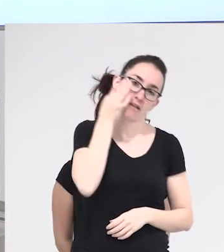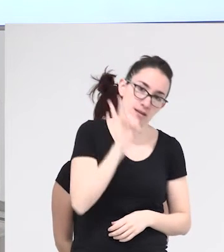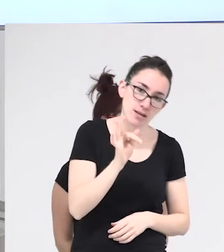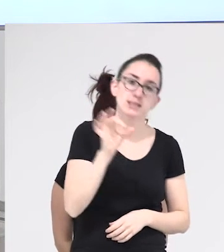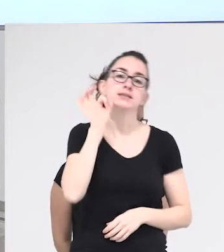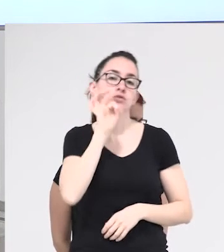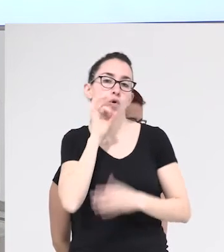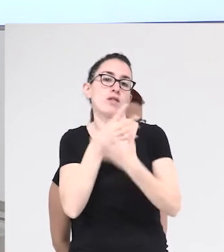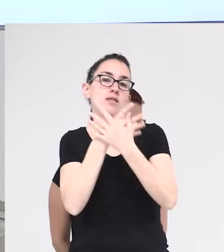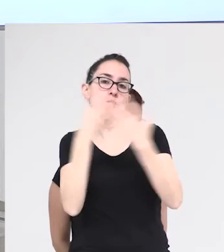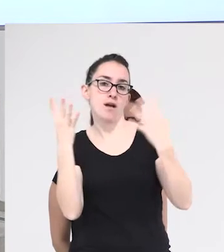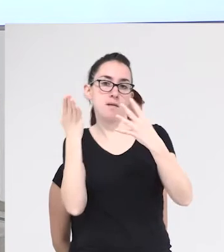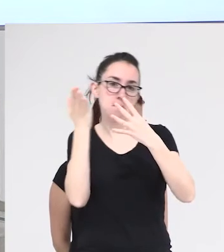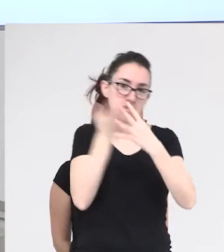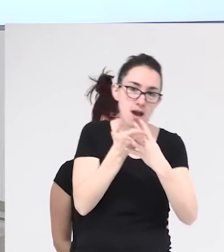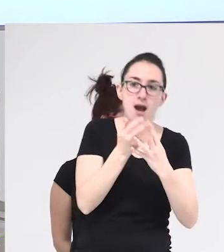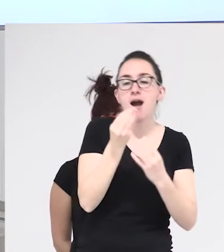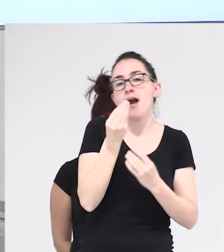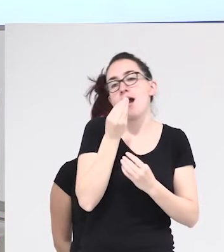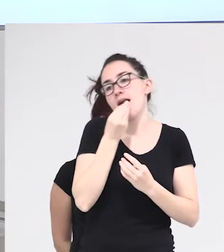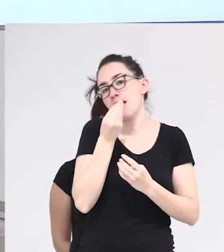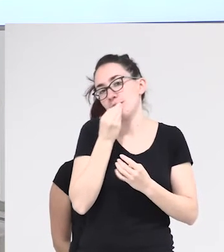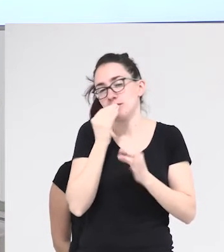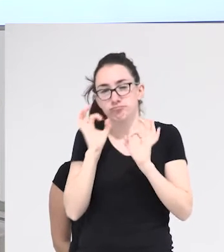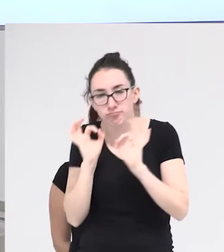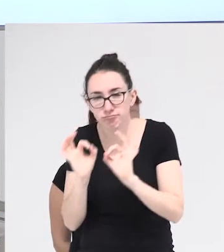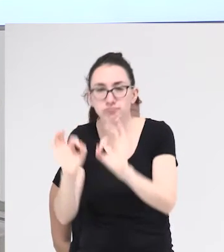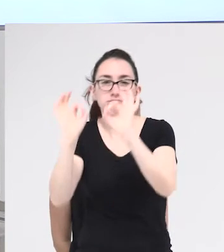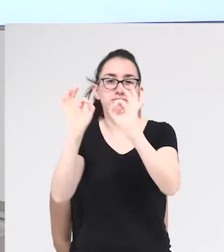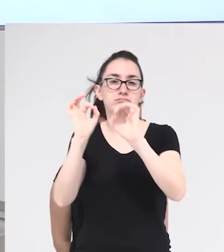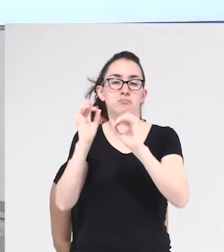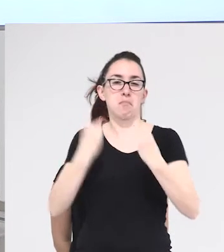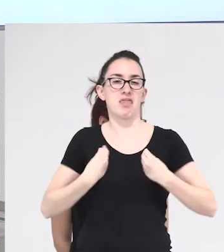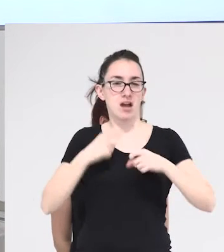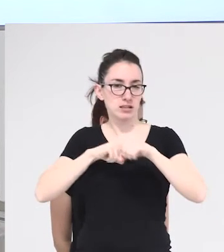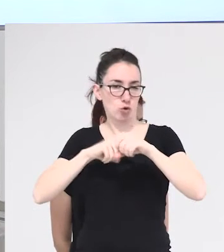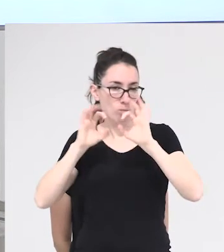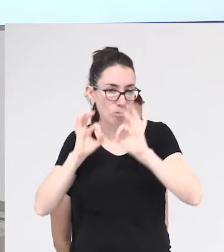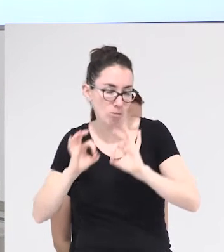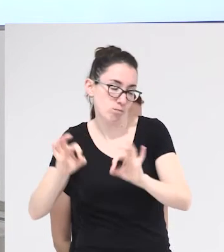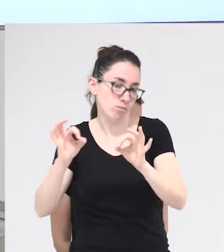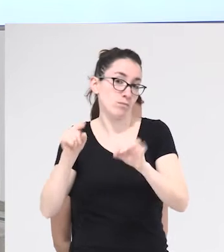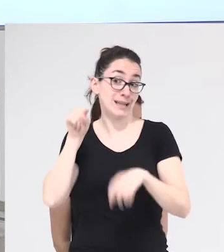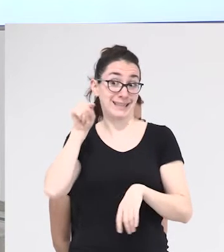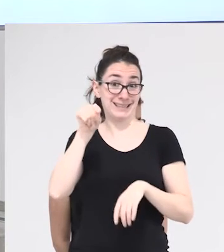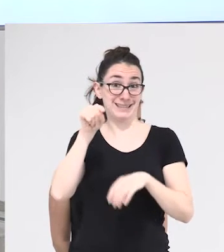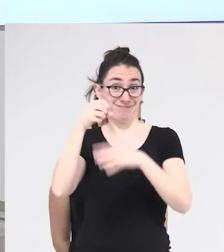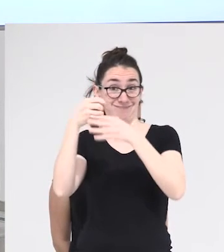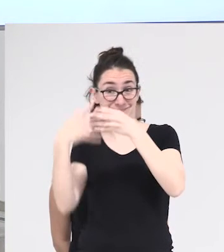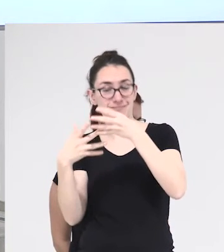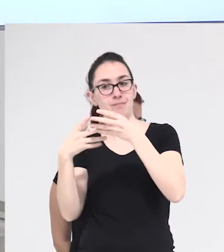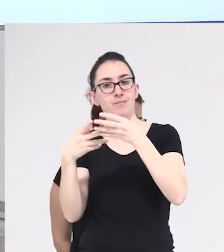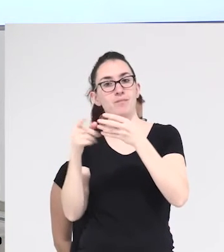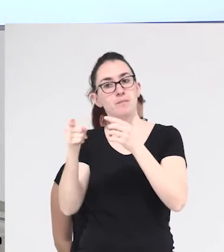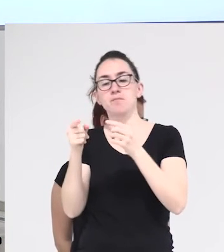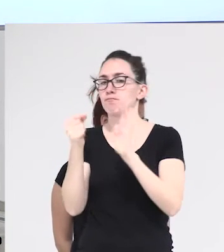siglo XIX, con una alimentación concreta, con un estilo de vida concreto, o sea, y esas son las medidas que